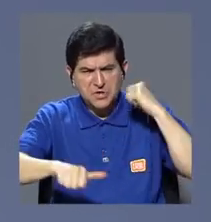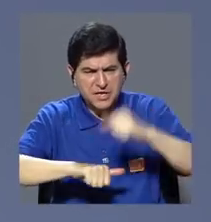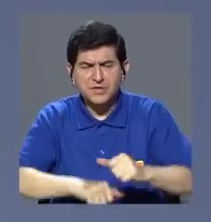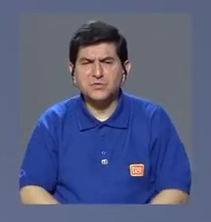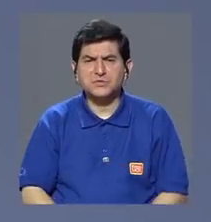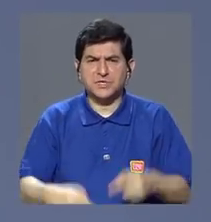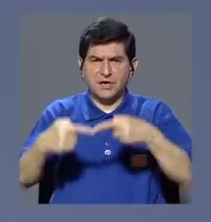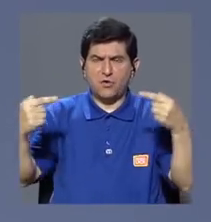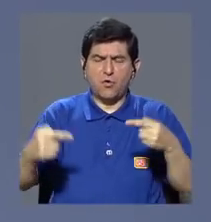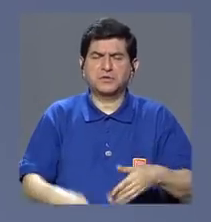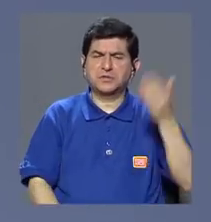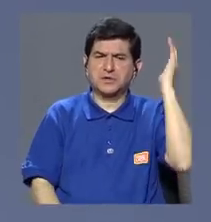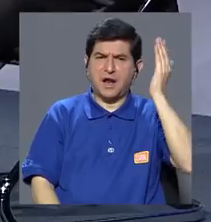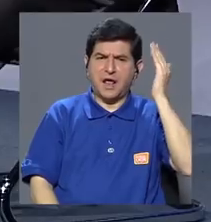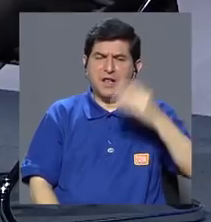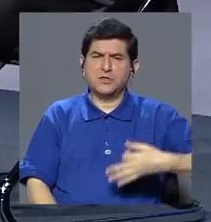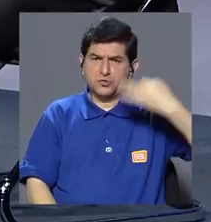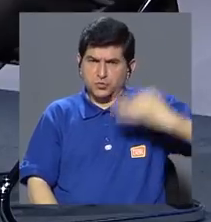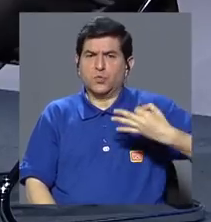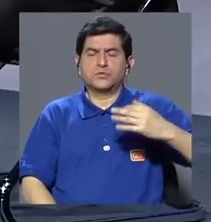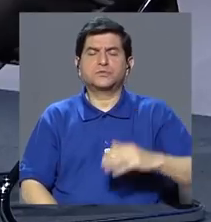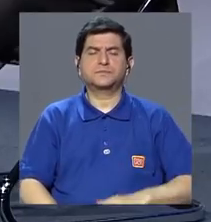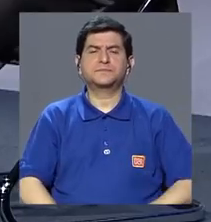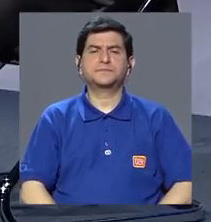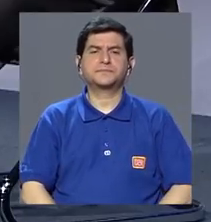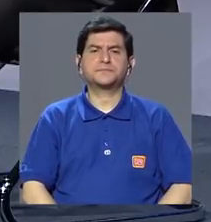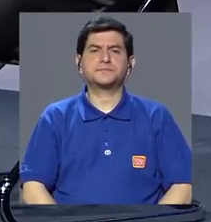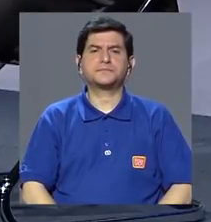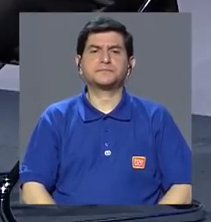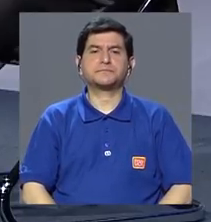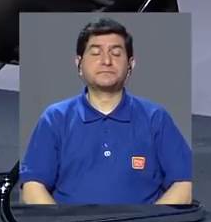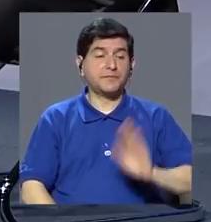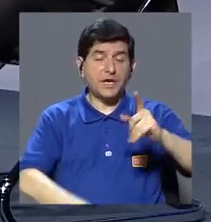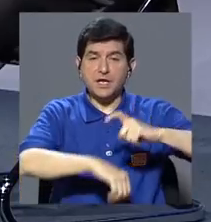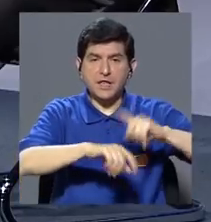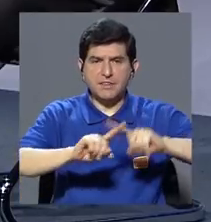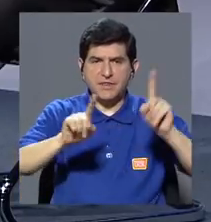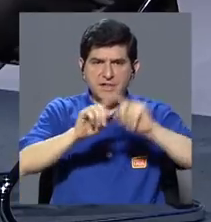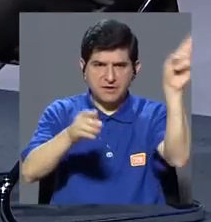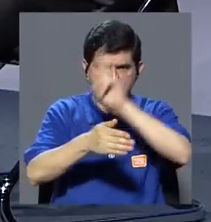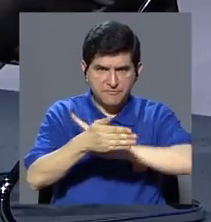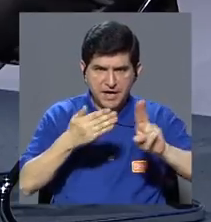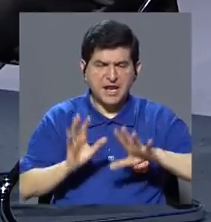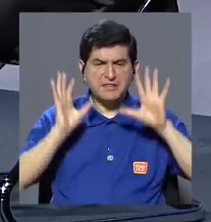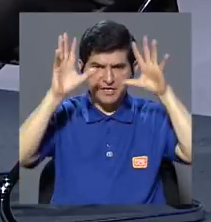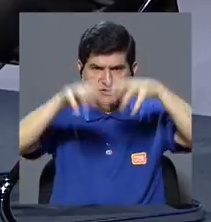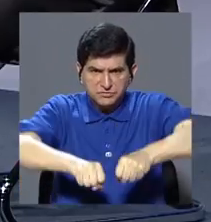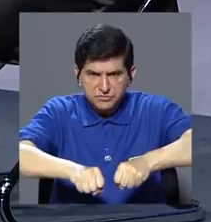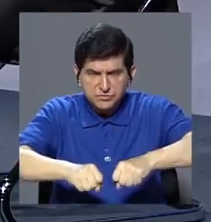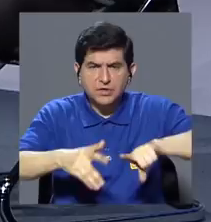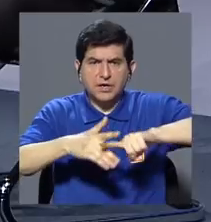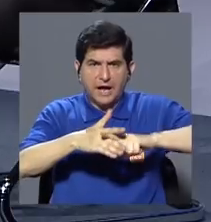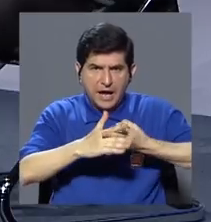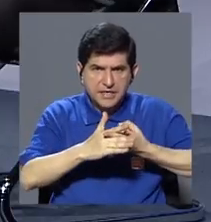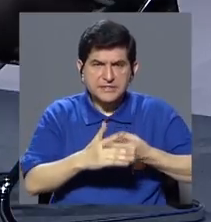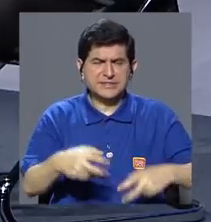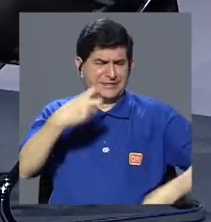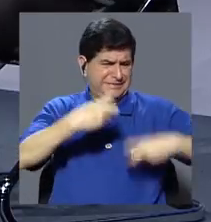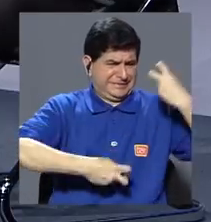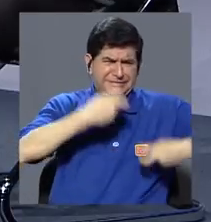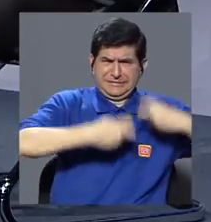del discurso oficialista si en su momento varias universidades fueron tomadas cuando inició toda esta